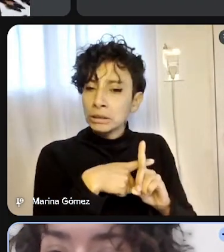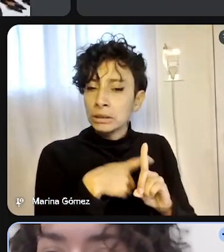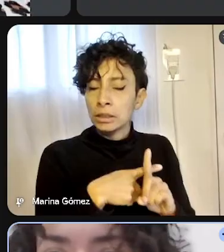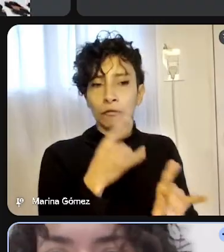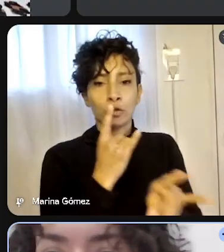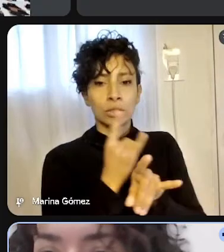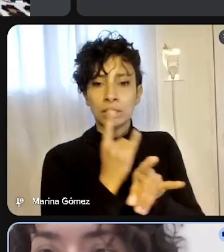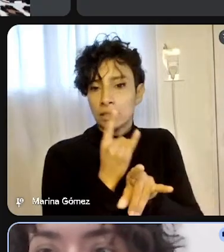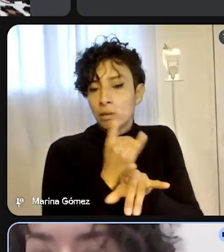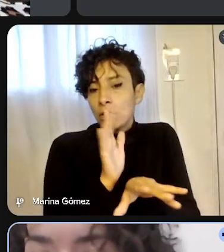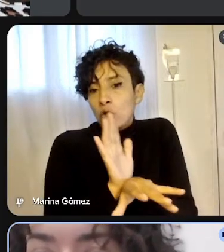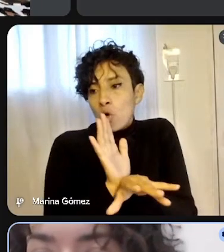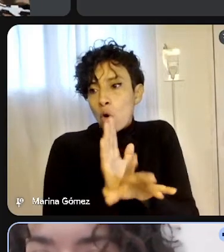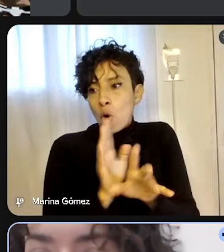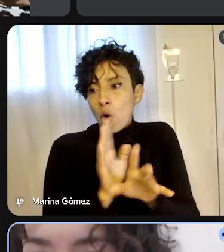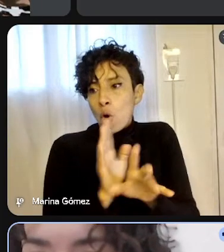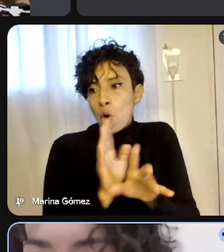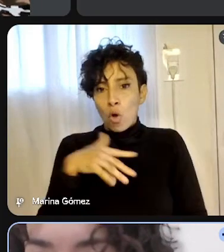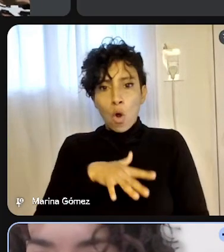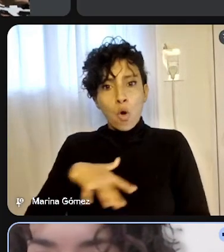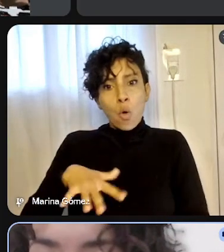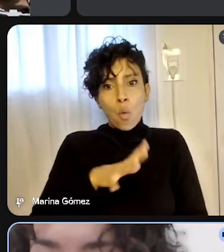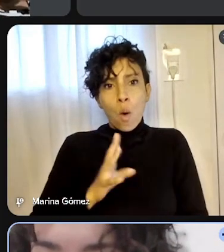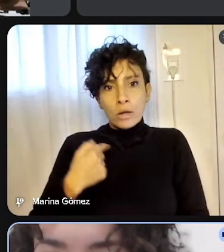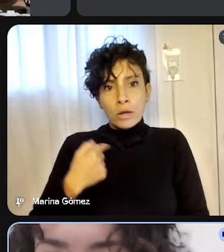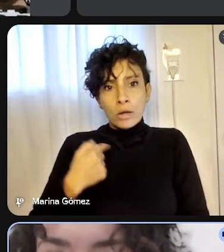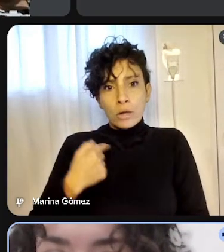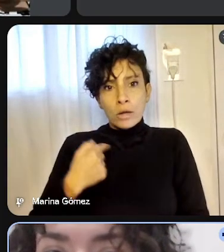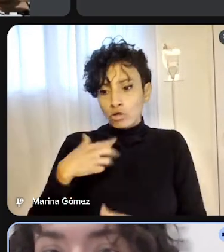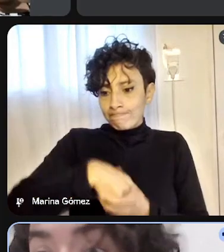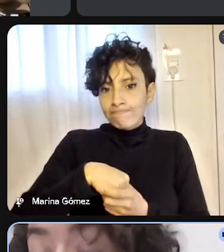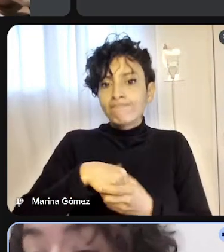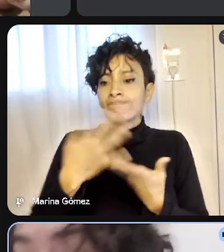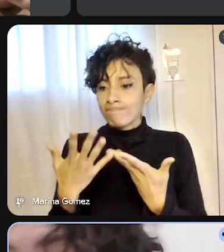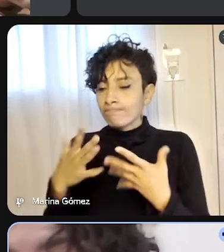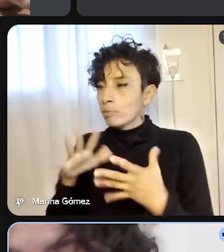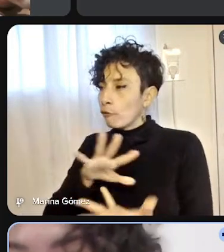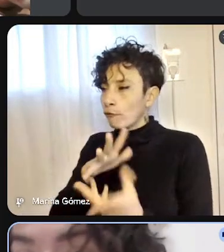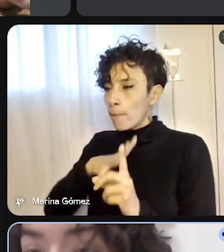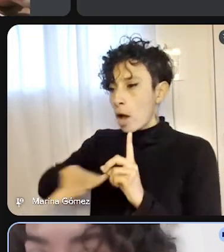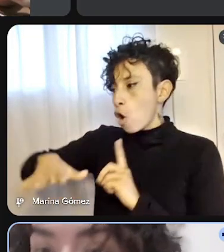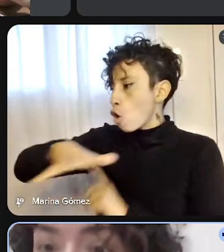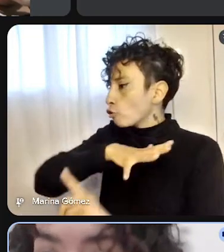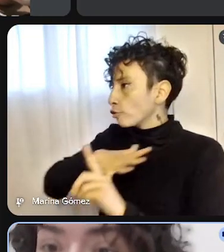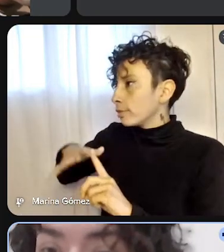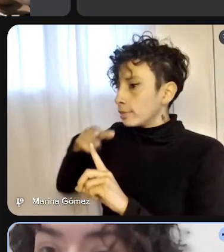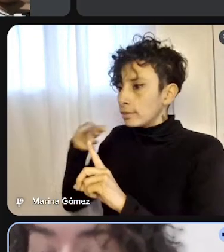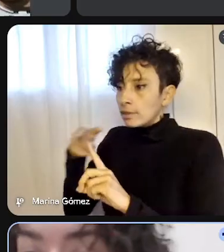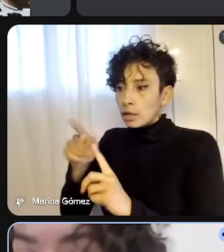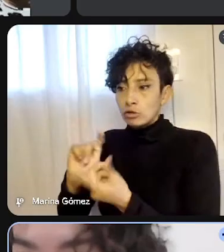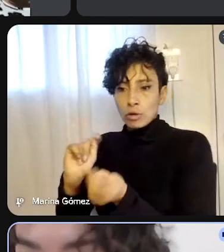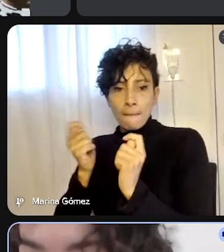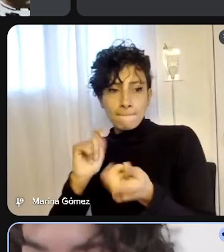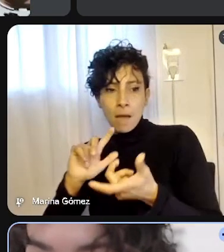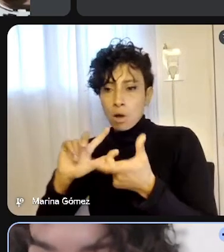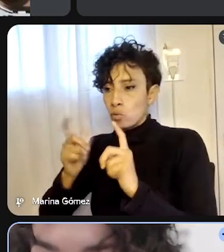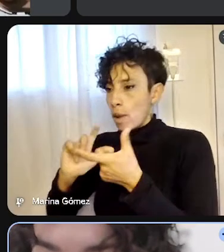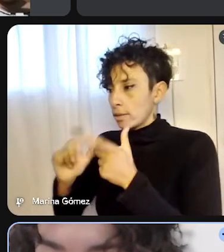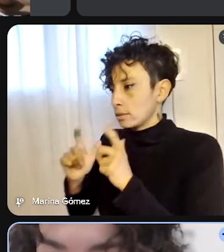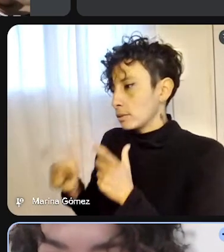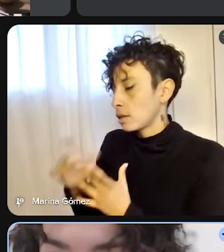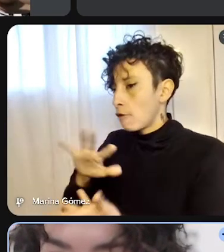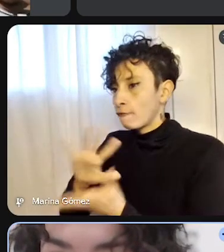eh, brindar herramientas al contexto para hacer un entorno más accesible, más amigable con las